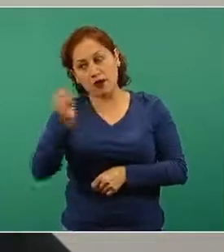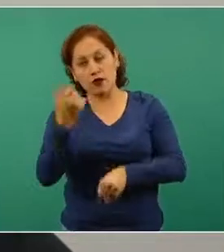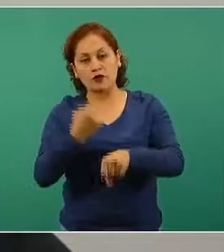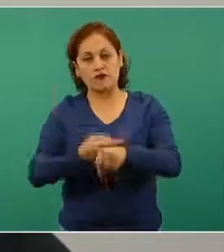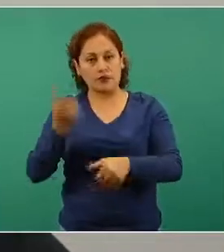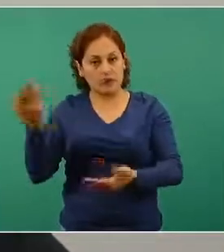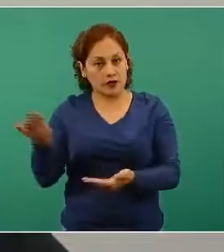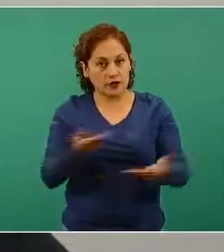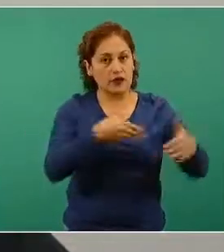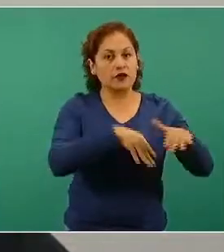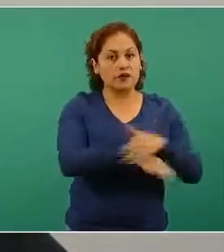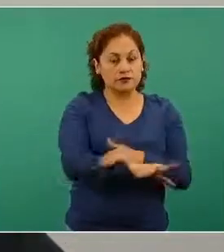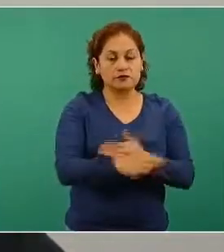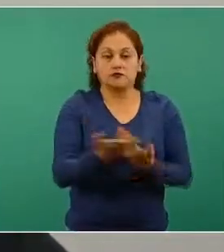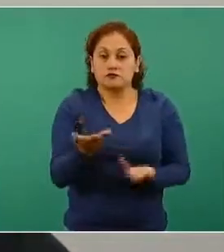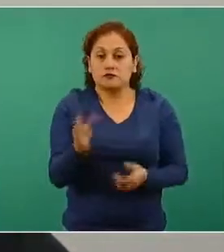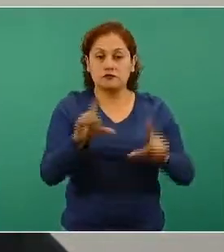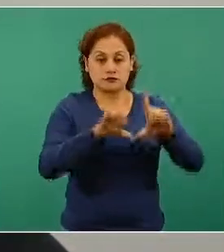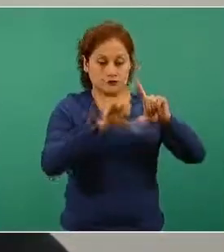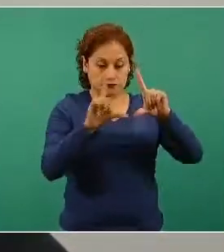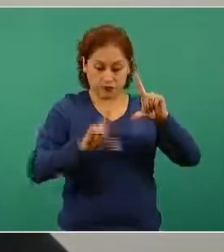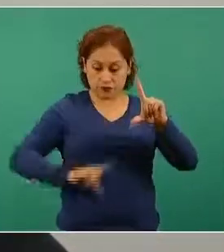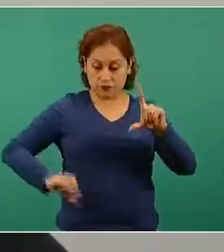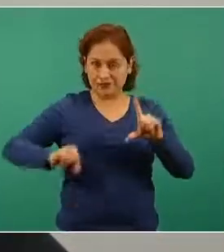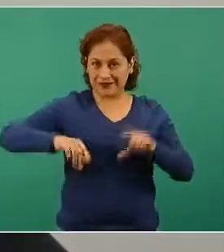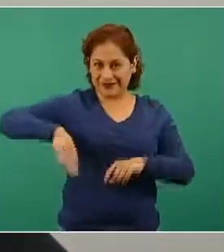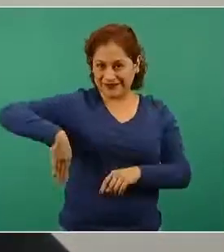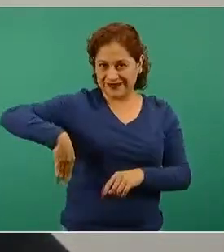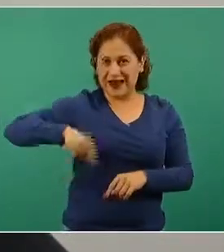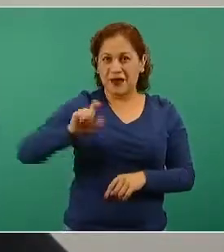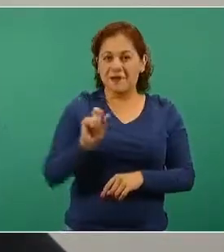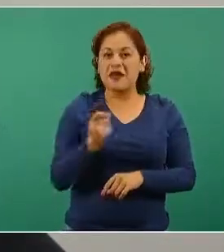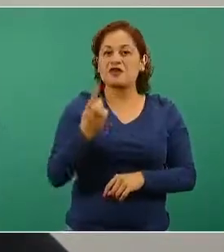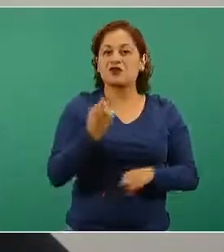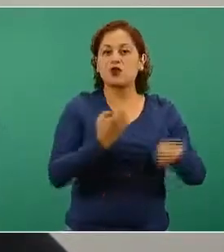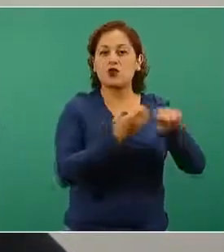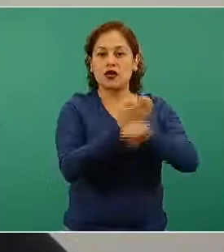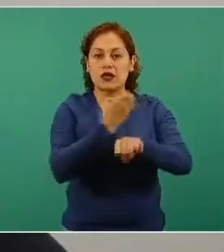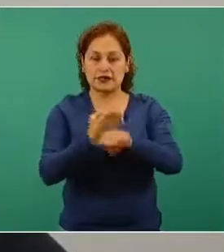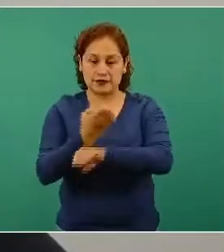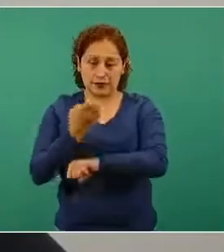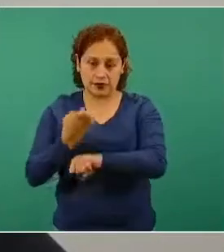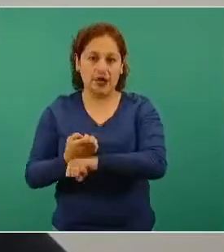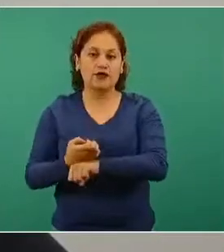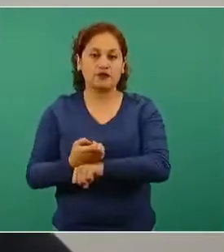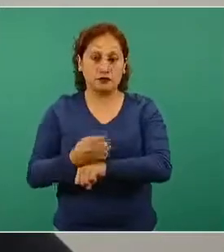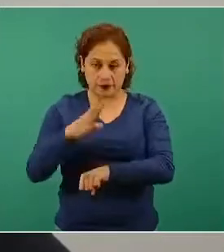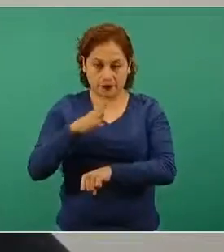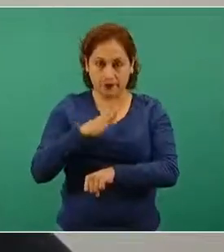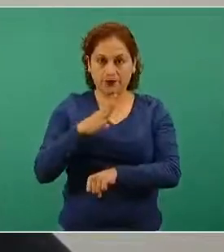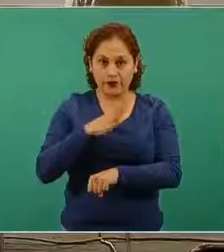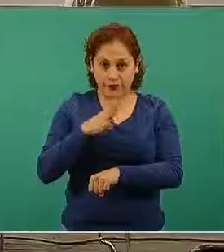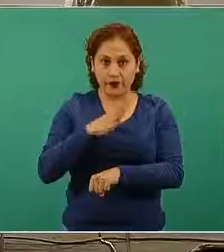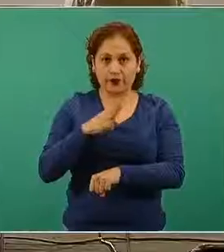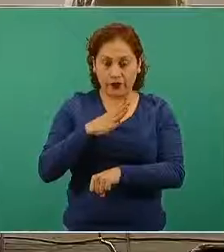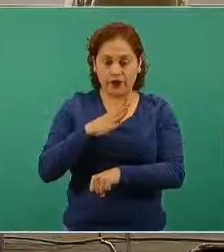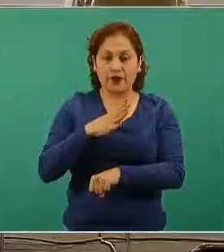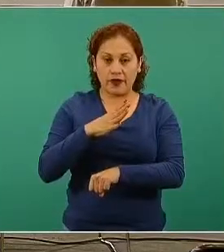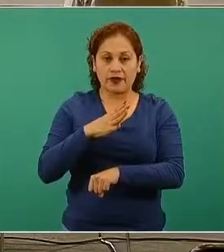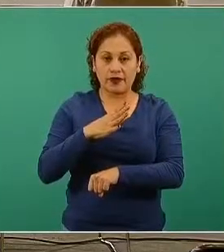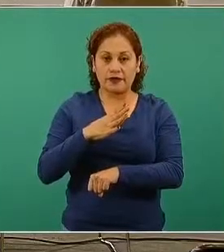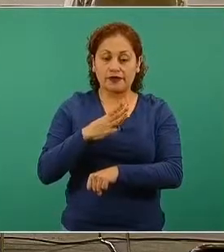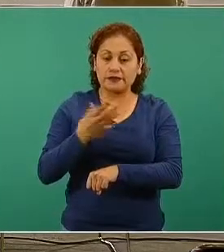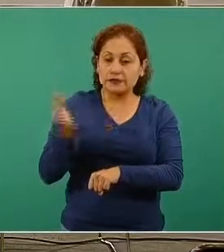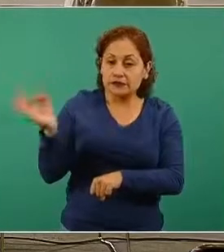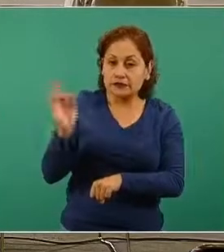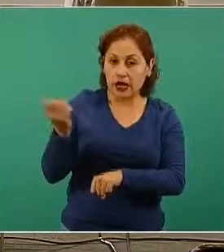las 21 entidades, 19 que están actualmente en amarillo, 2 que se encuentran en verde, son las que